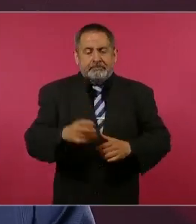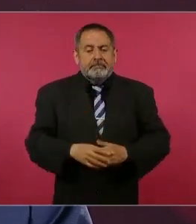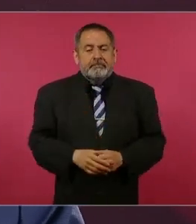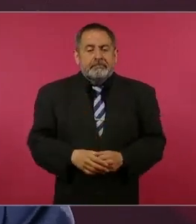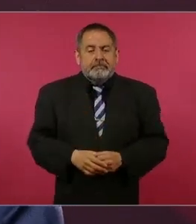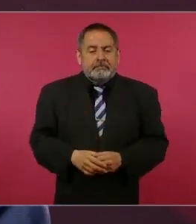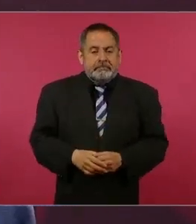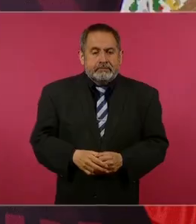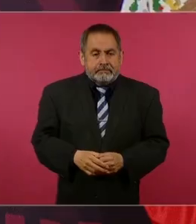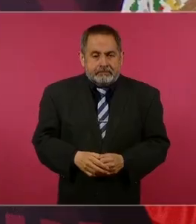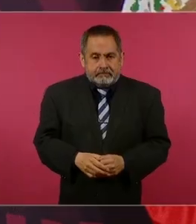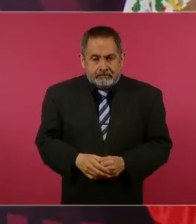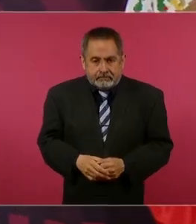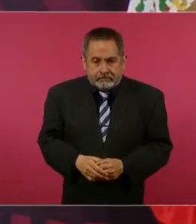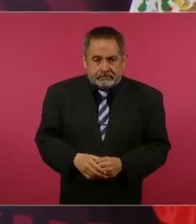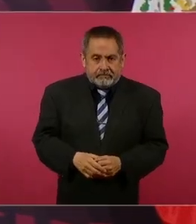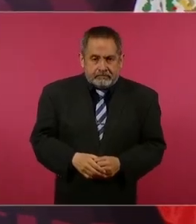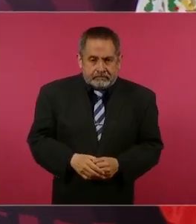de